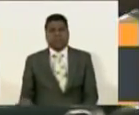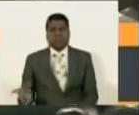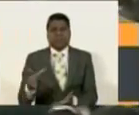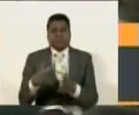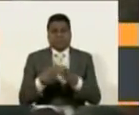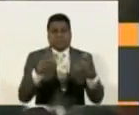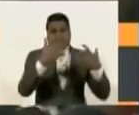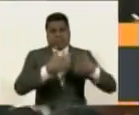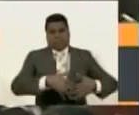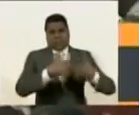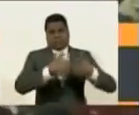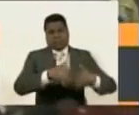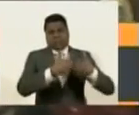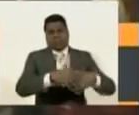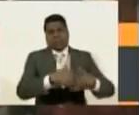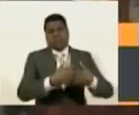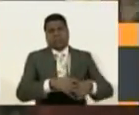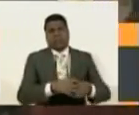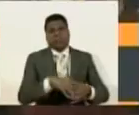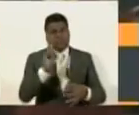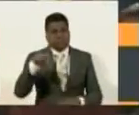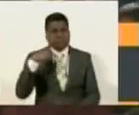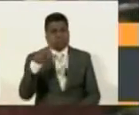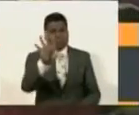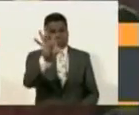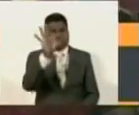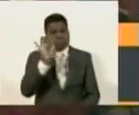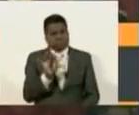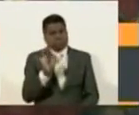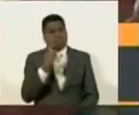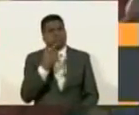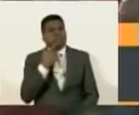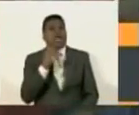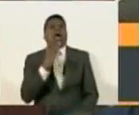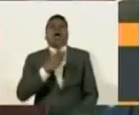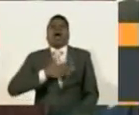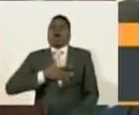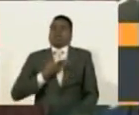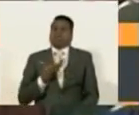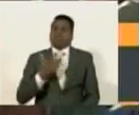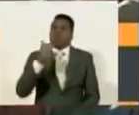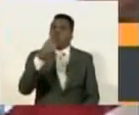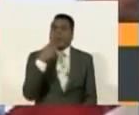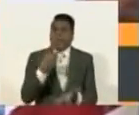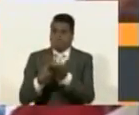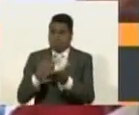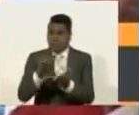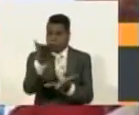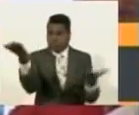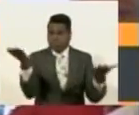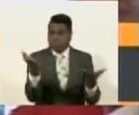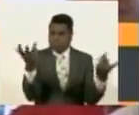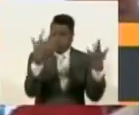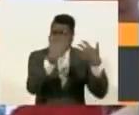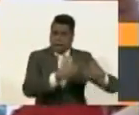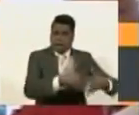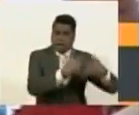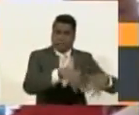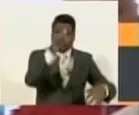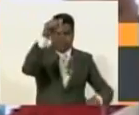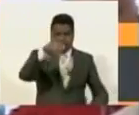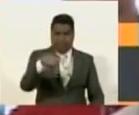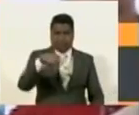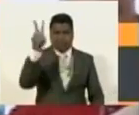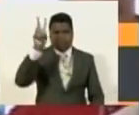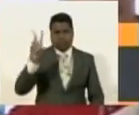sectores empresariales que puedan elegir para ver cuáles son sus propuestas. Pues el empresariado